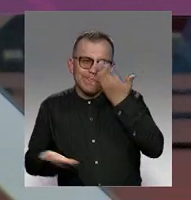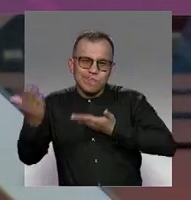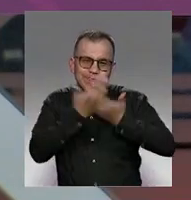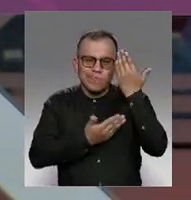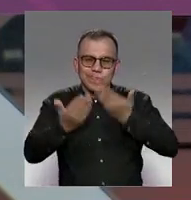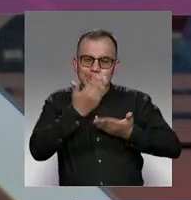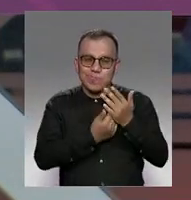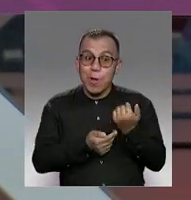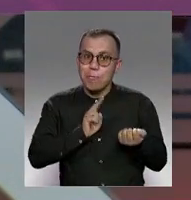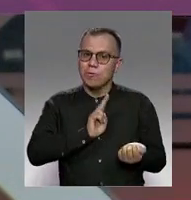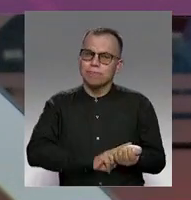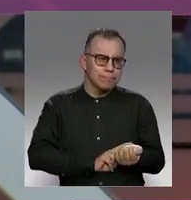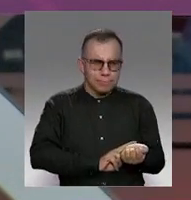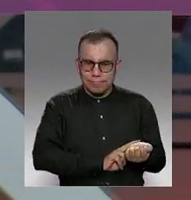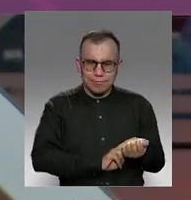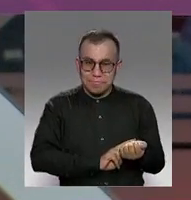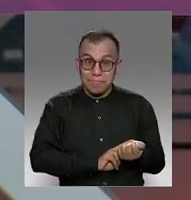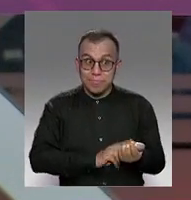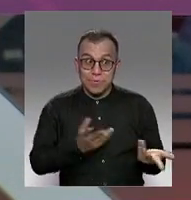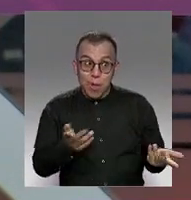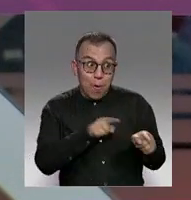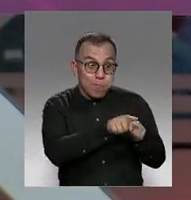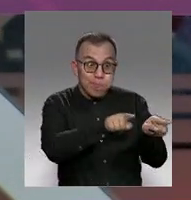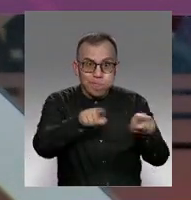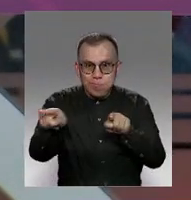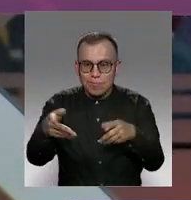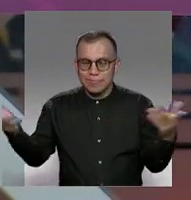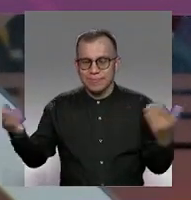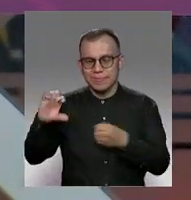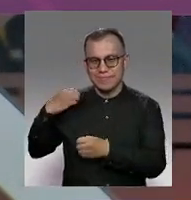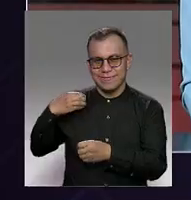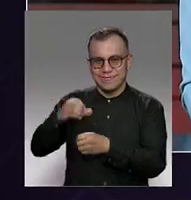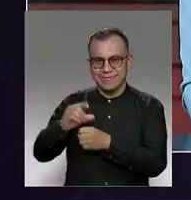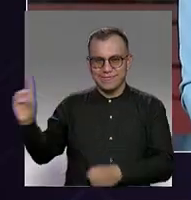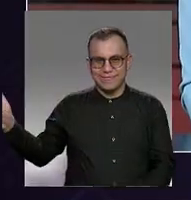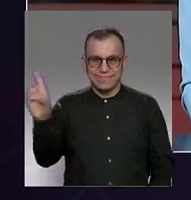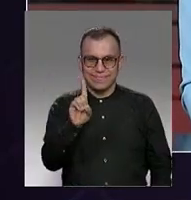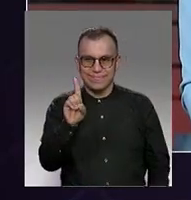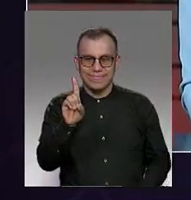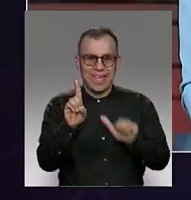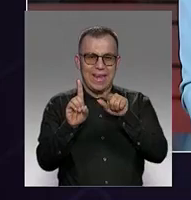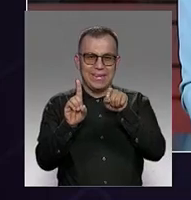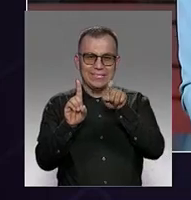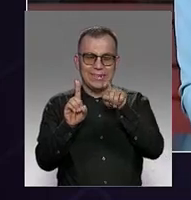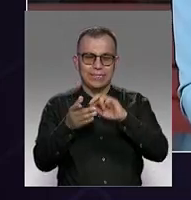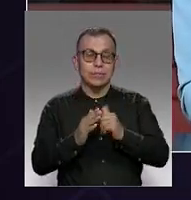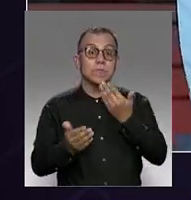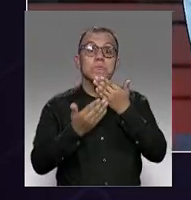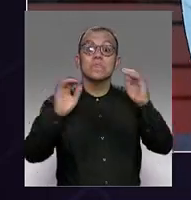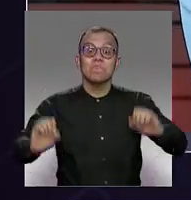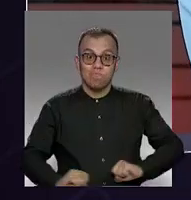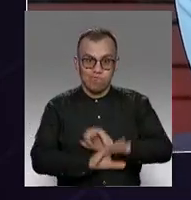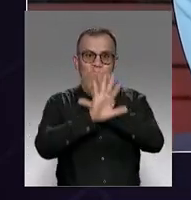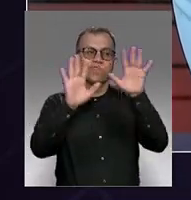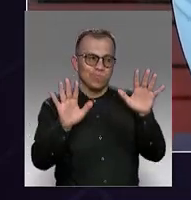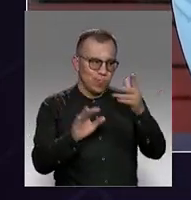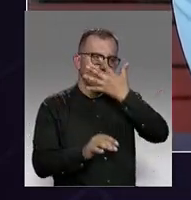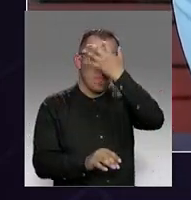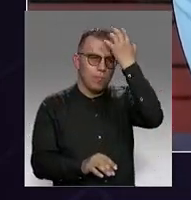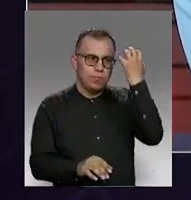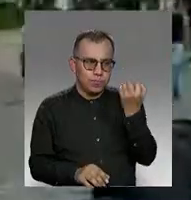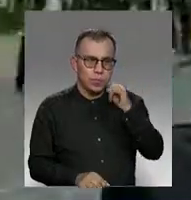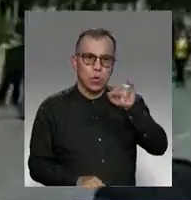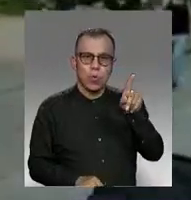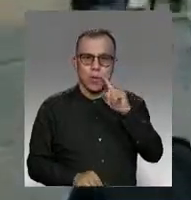las calles de la ciudad. Iniciamos en Ciudad Bolívar con Alexander Vera. Muy buenos días, Juan